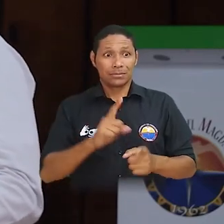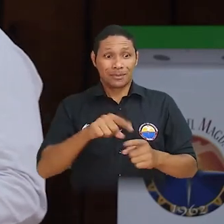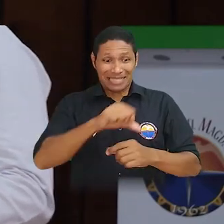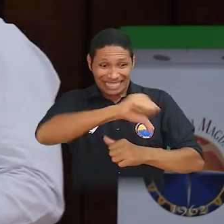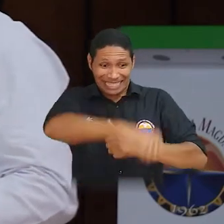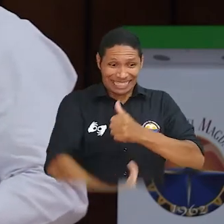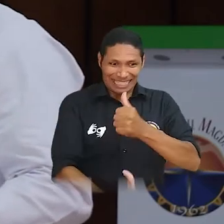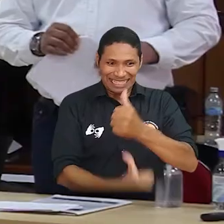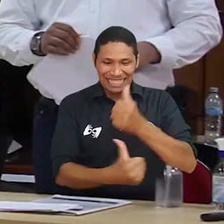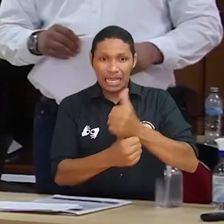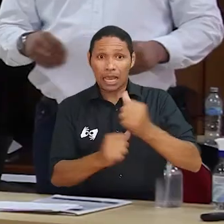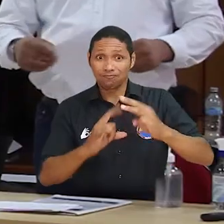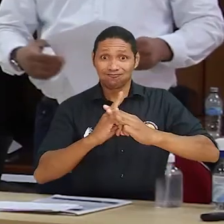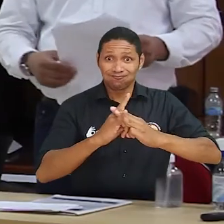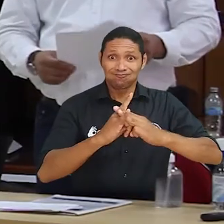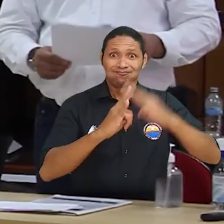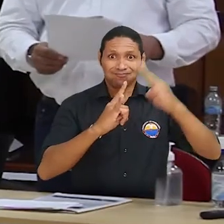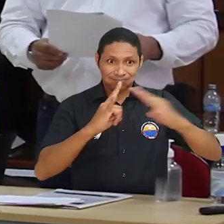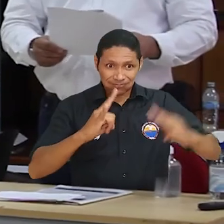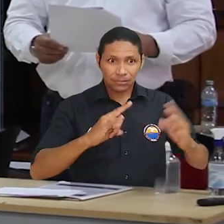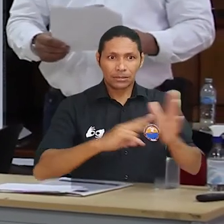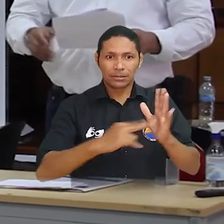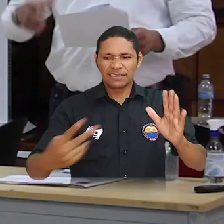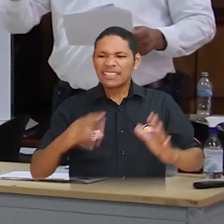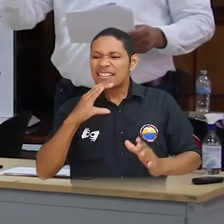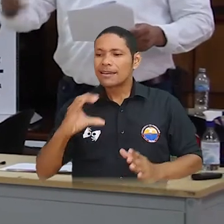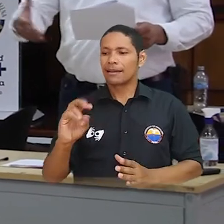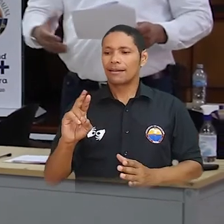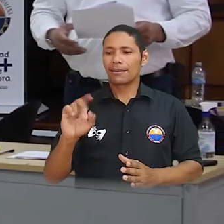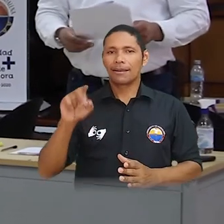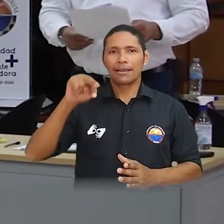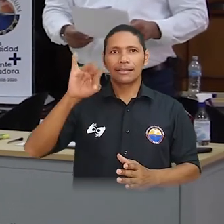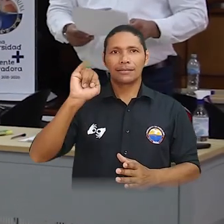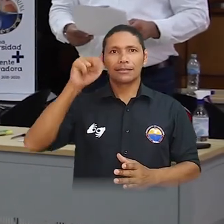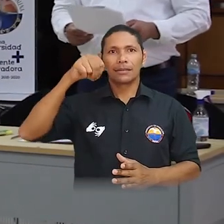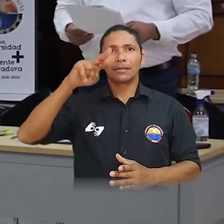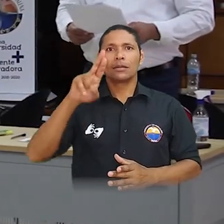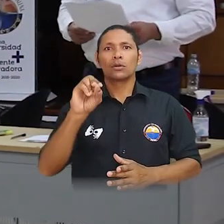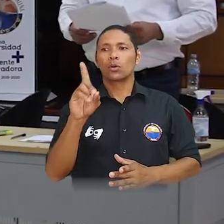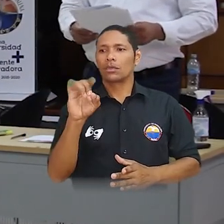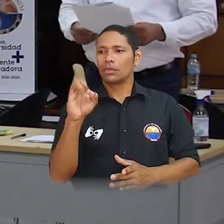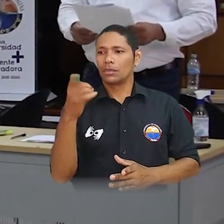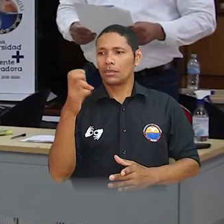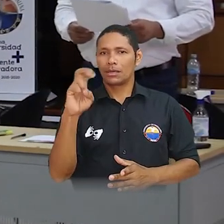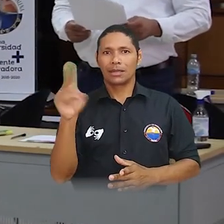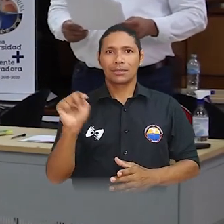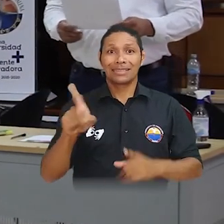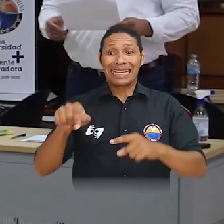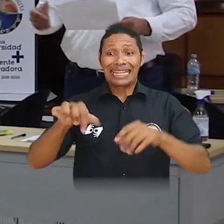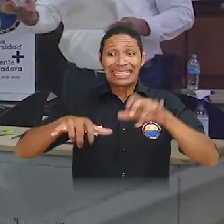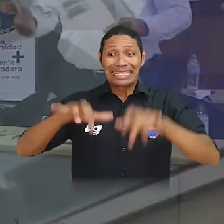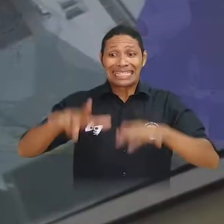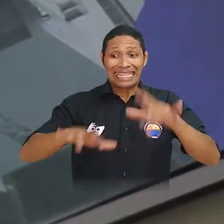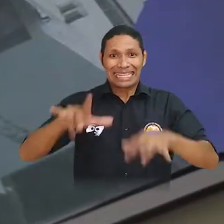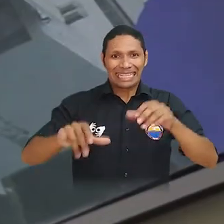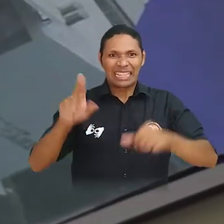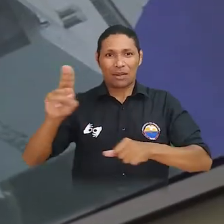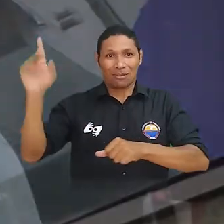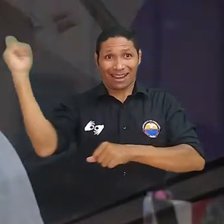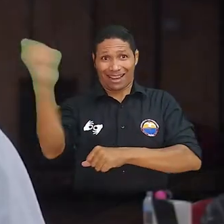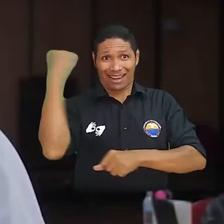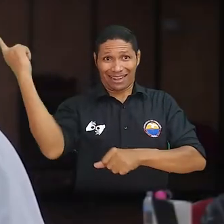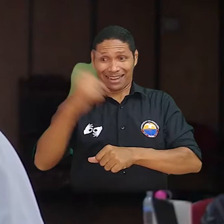secretario técnico, que en este caso es Cristian Rodríguez, quien se encuentra como secretario general encargado.